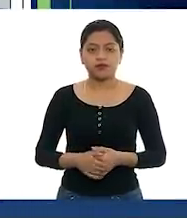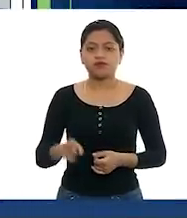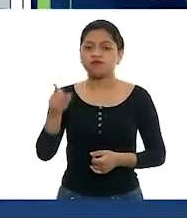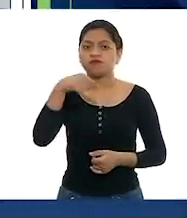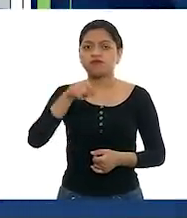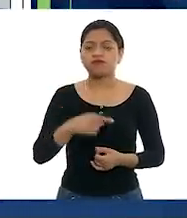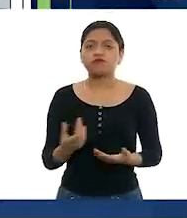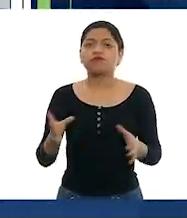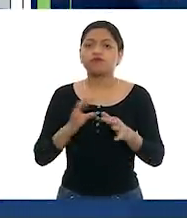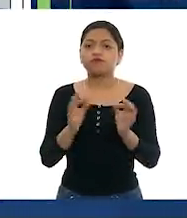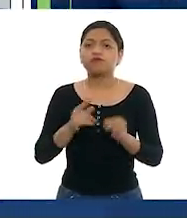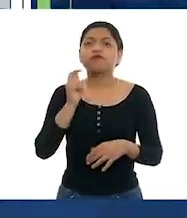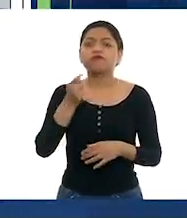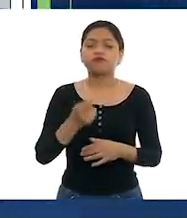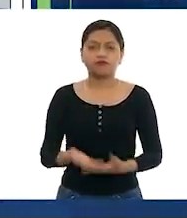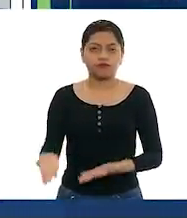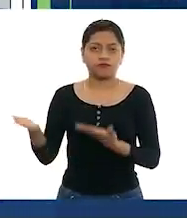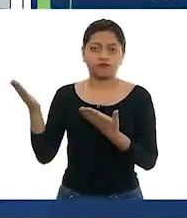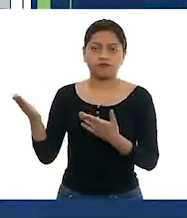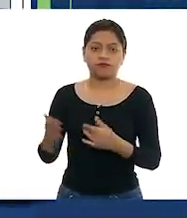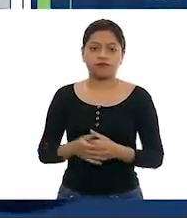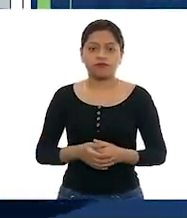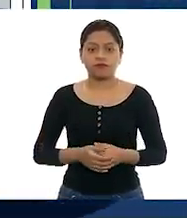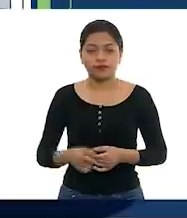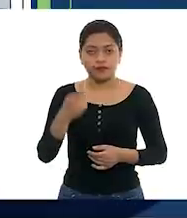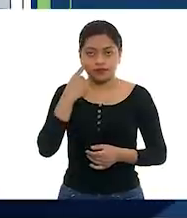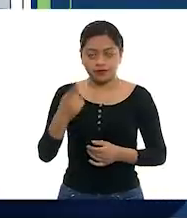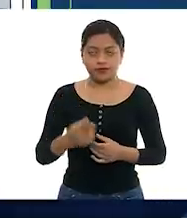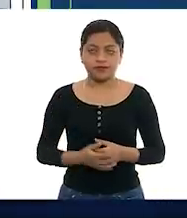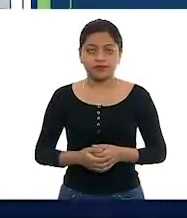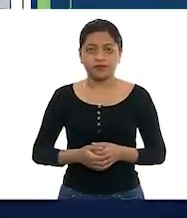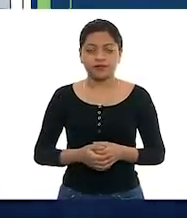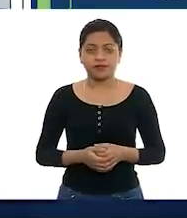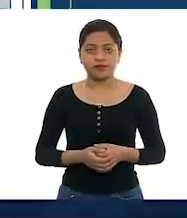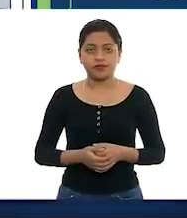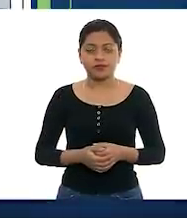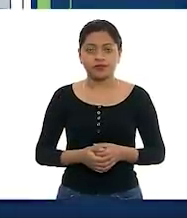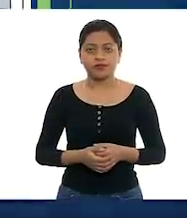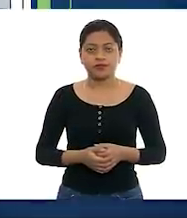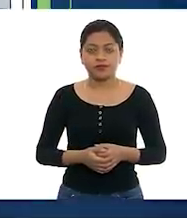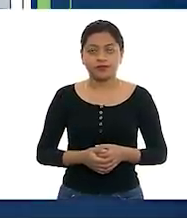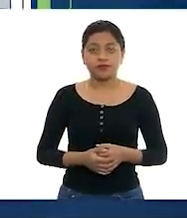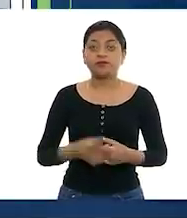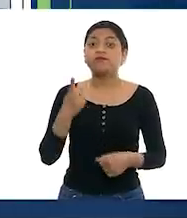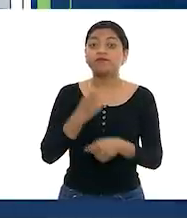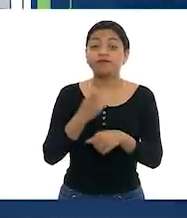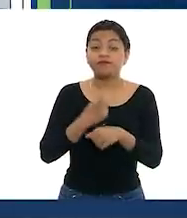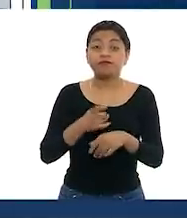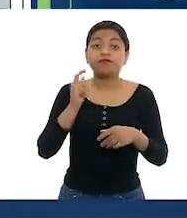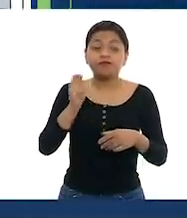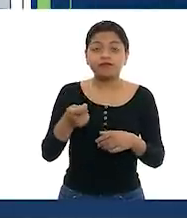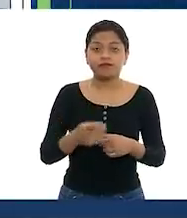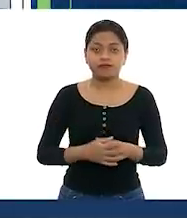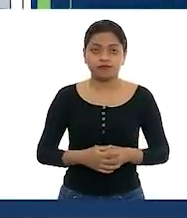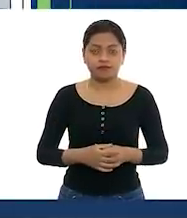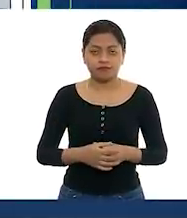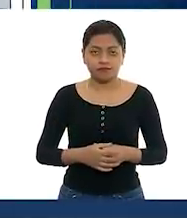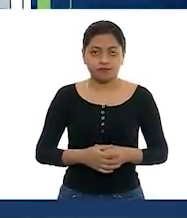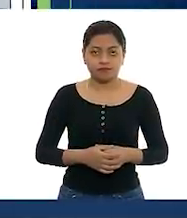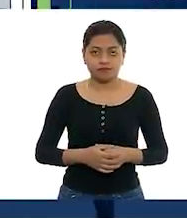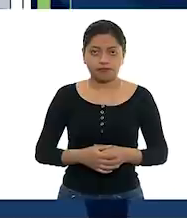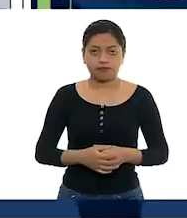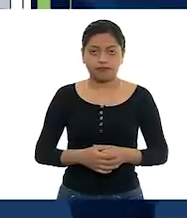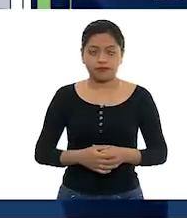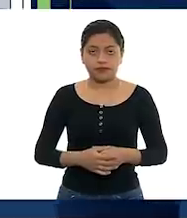describe lo que podemos observar en la diapositiva. Claro que sí. Bueno, pues primero tenemos, en